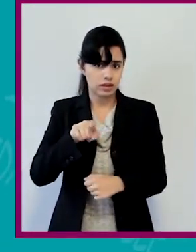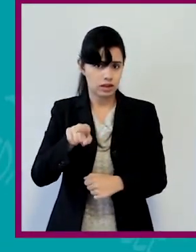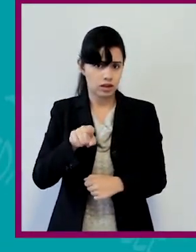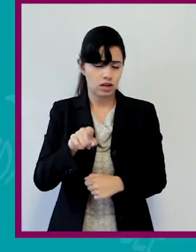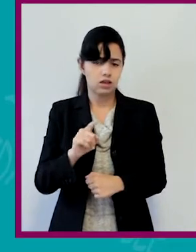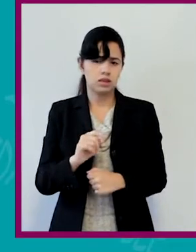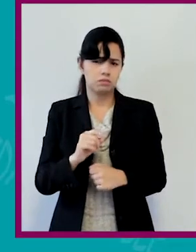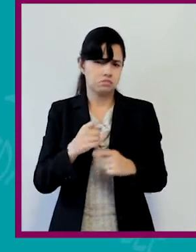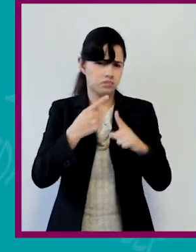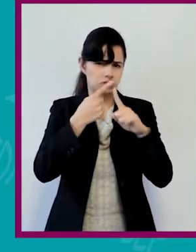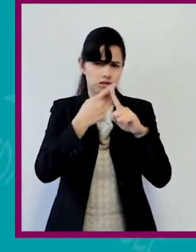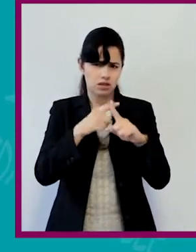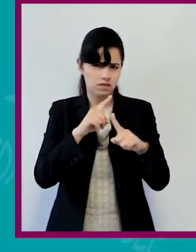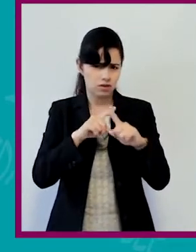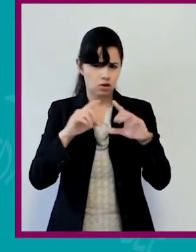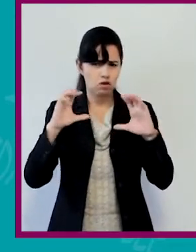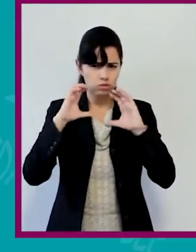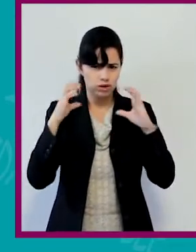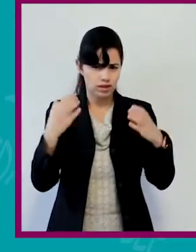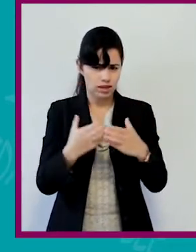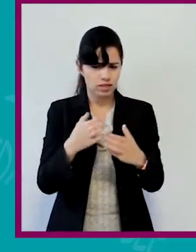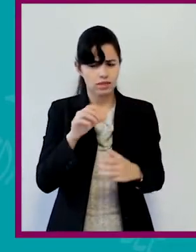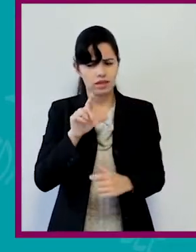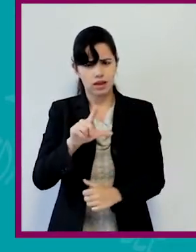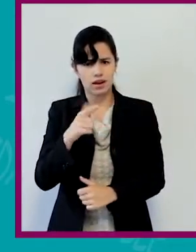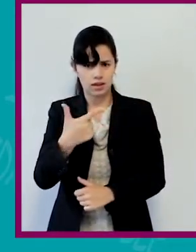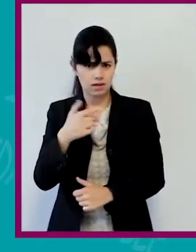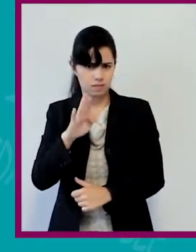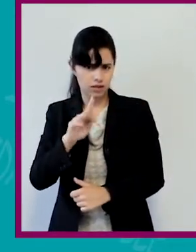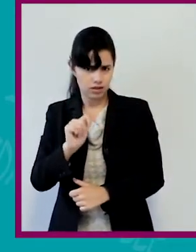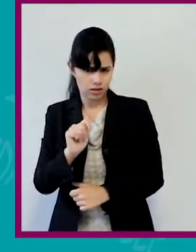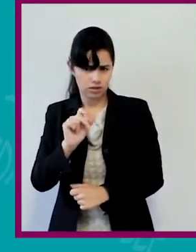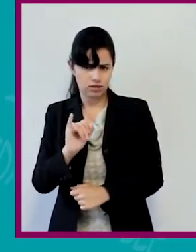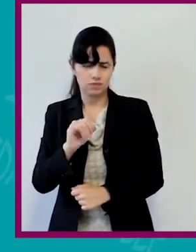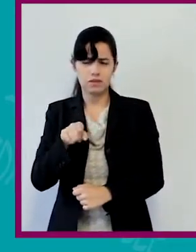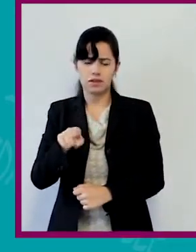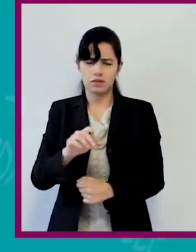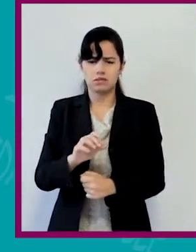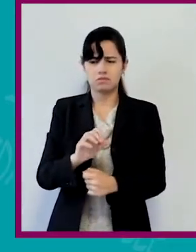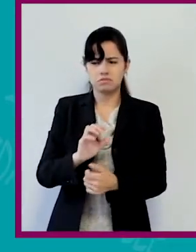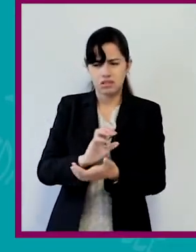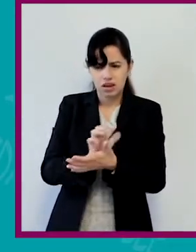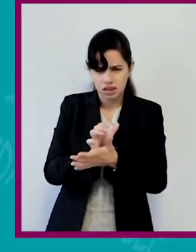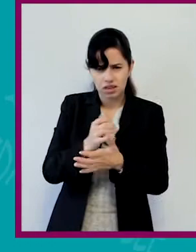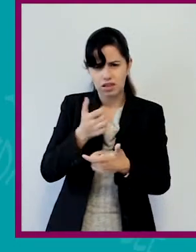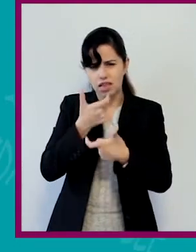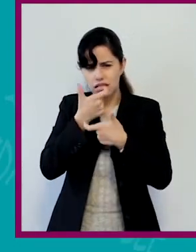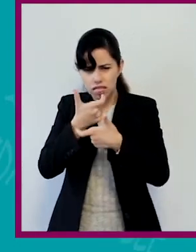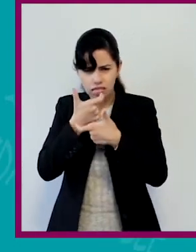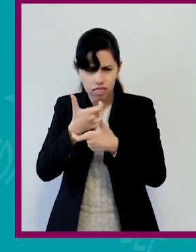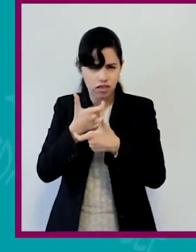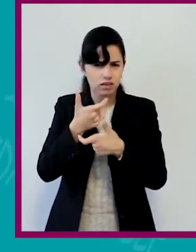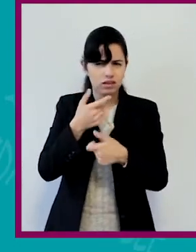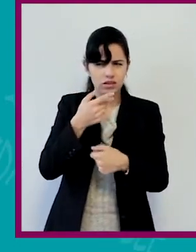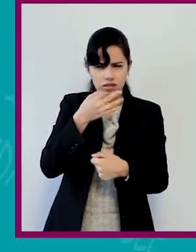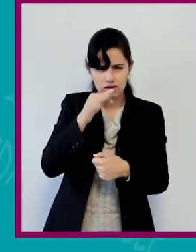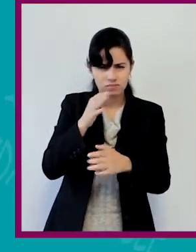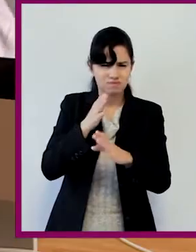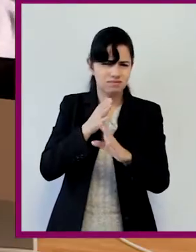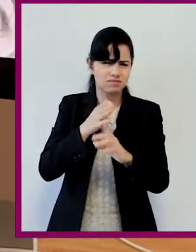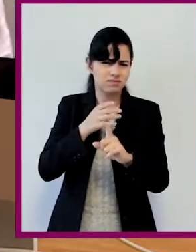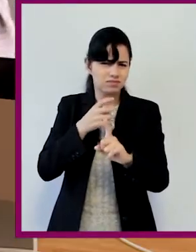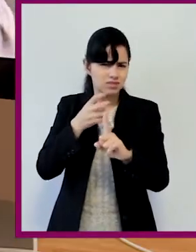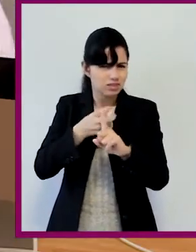sexual son estigmatizadas, son objeto de burlas, se les restringe mucho de sus